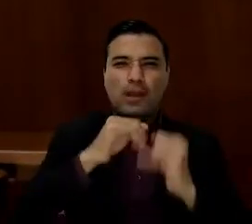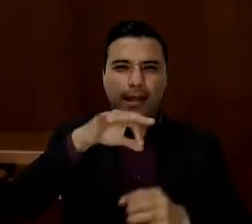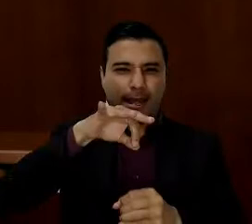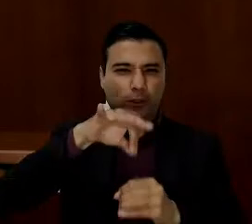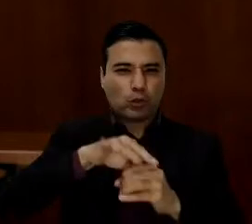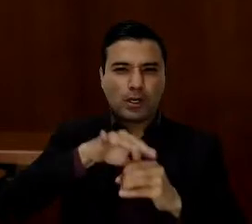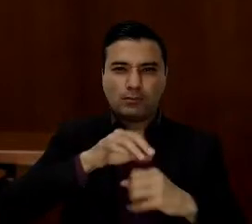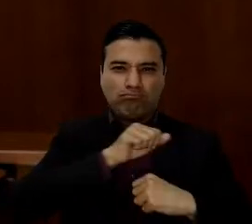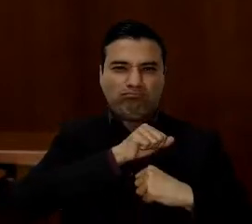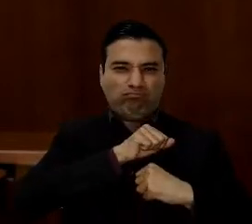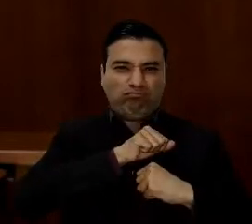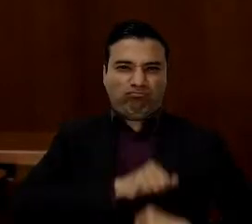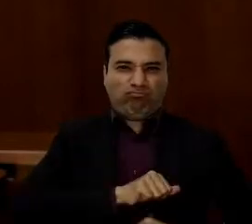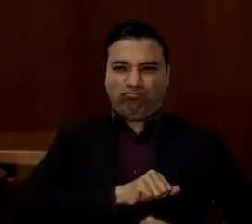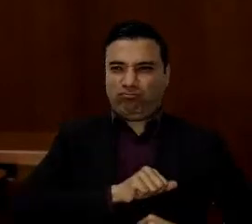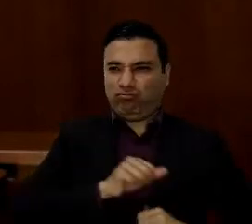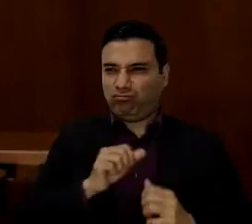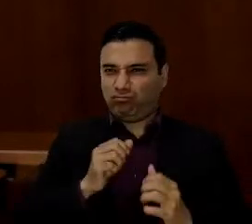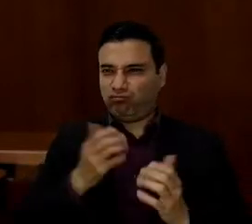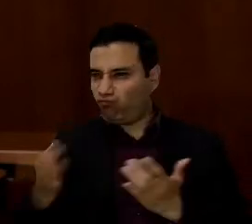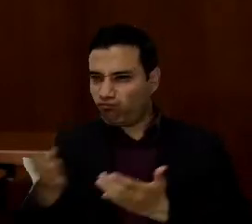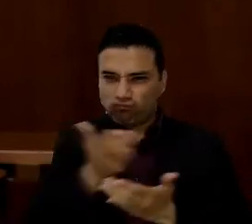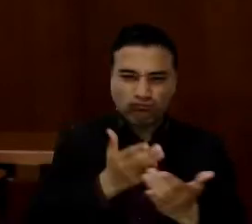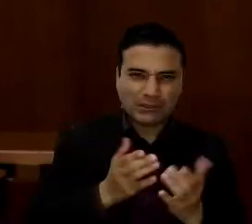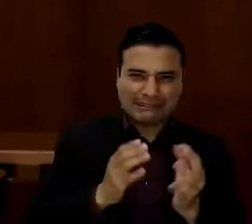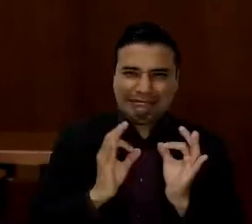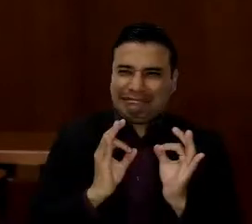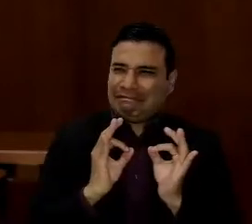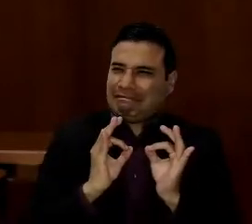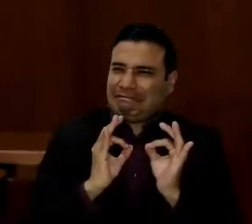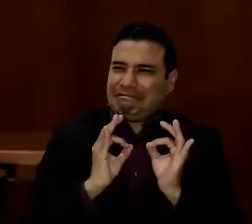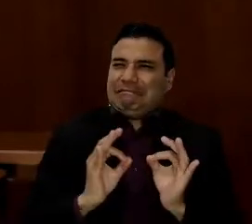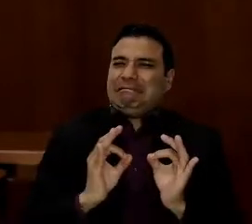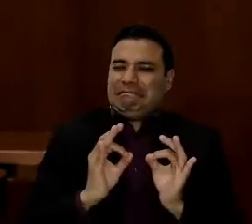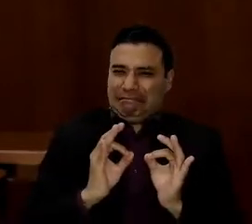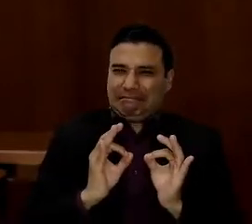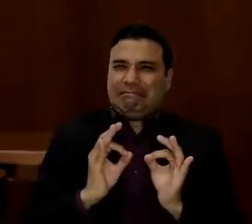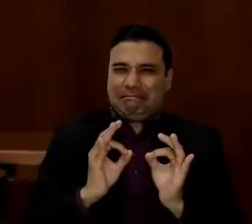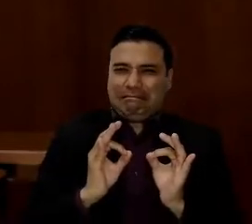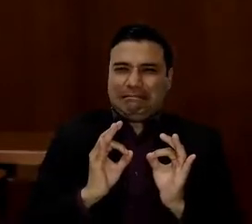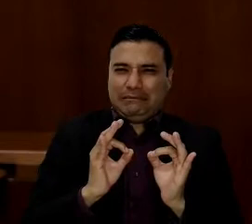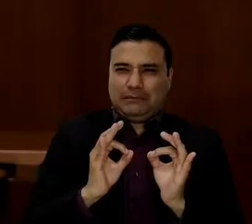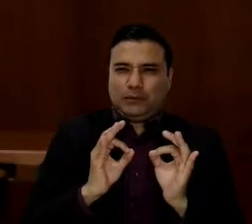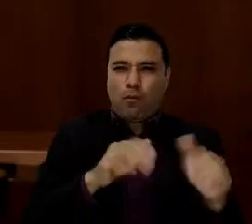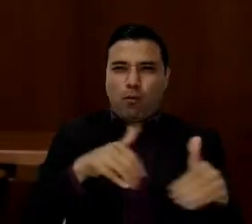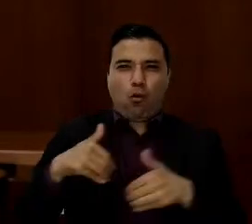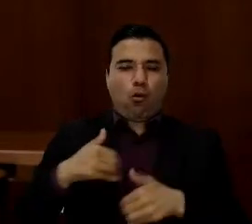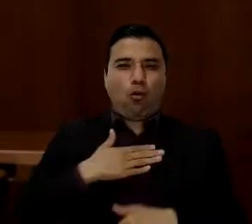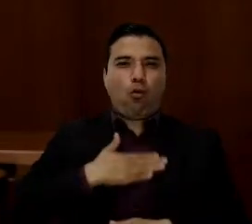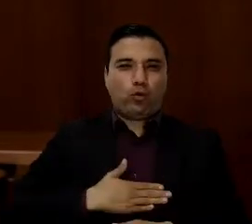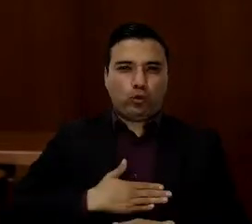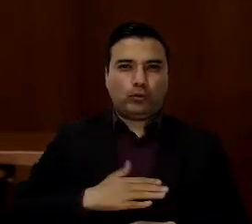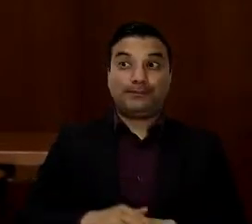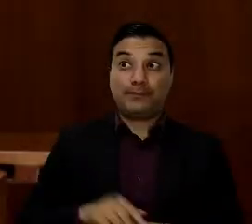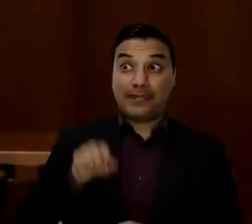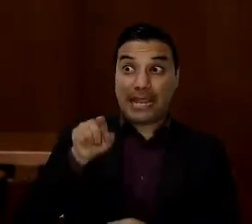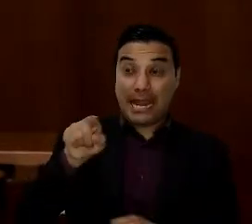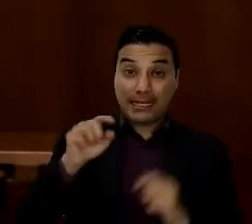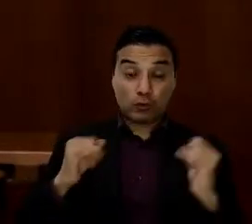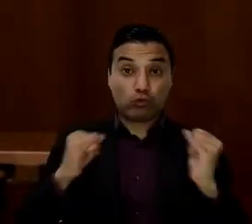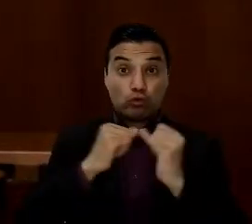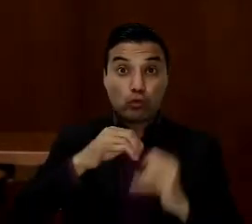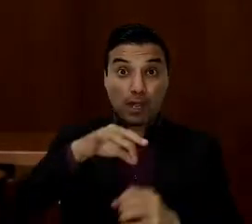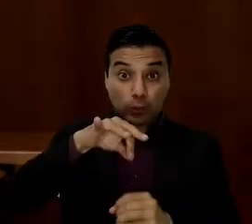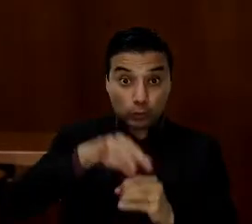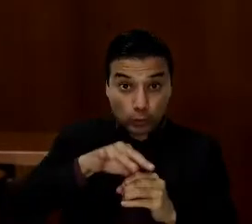en esta contienda en el instituto electoral del Estado de México que actúe